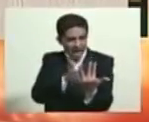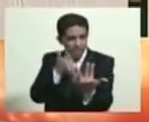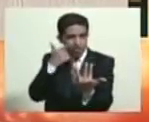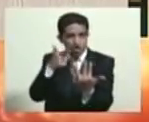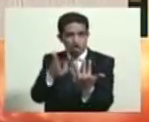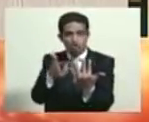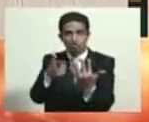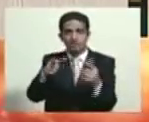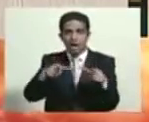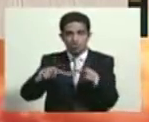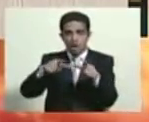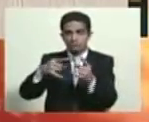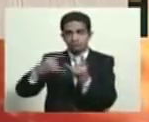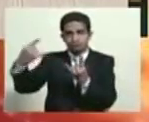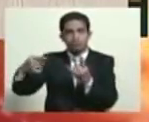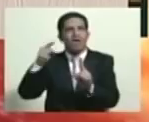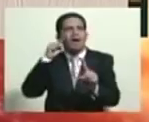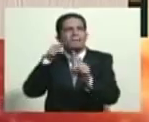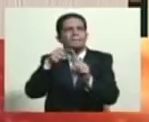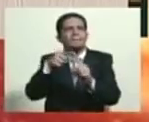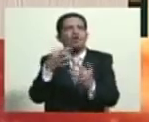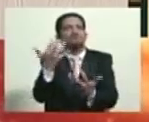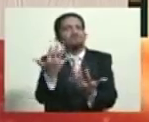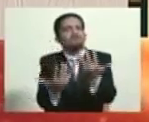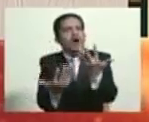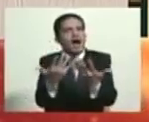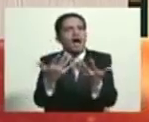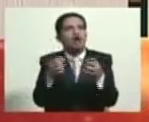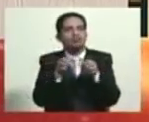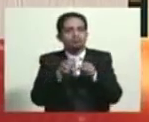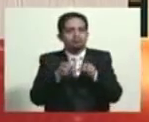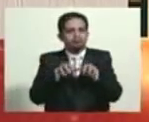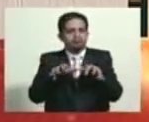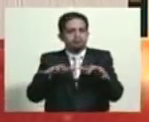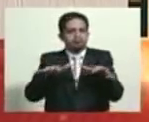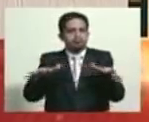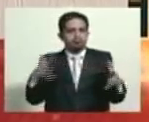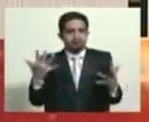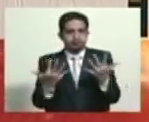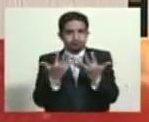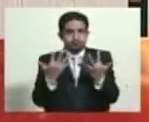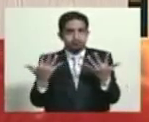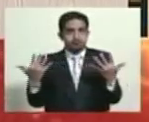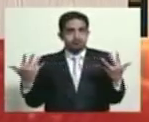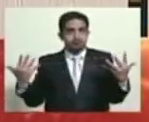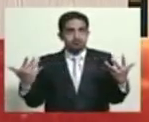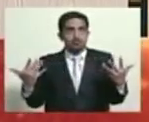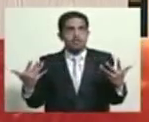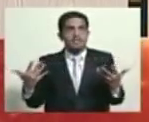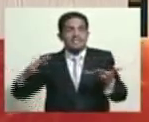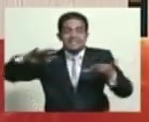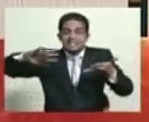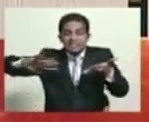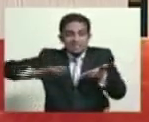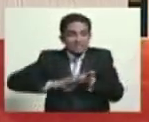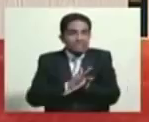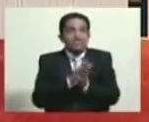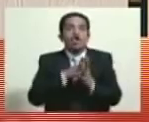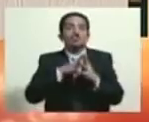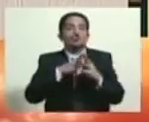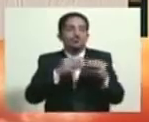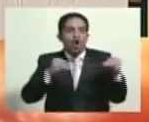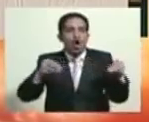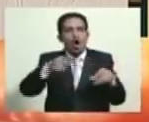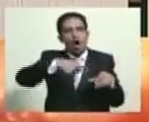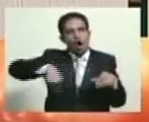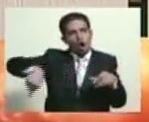transmisión, para que el fuego se dirigiera hacia los lados y quemara los otros patios de transmisión